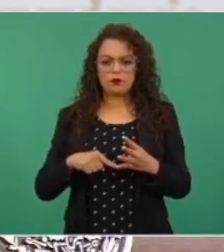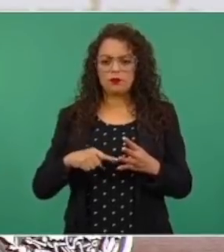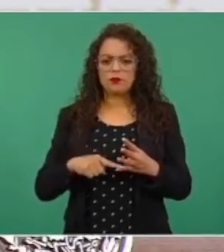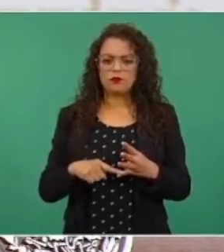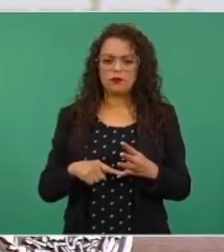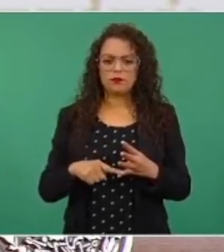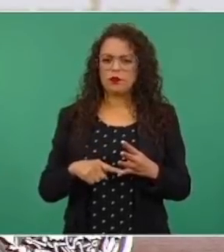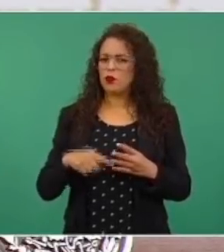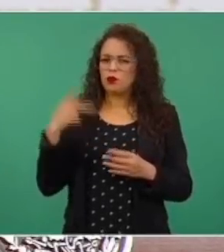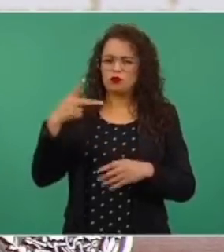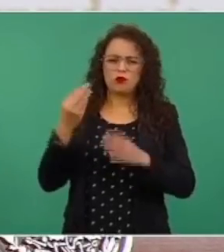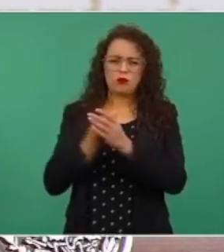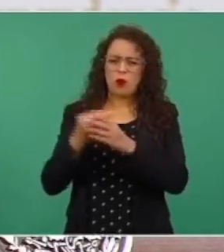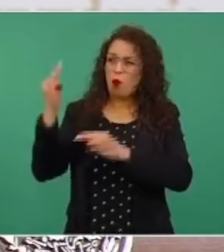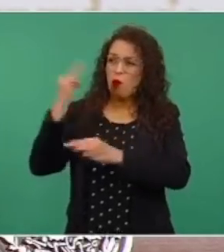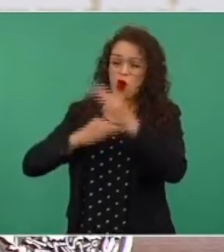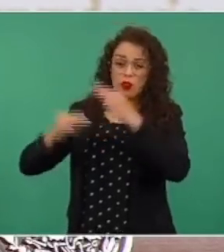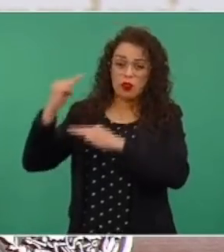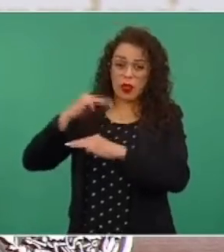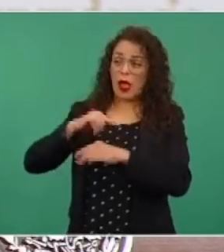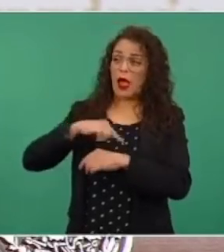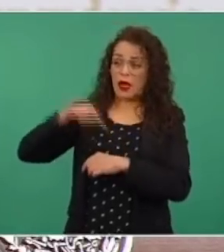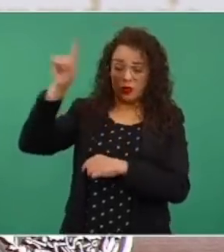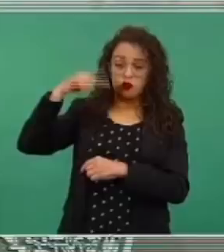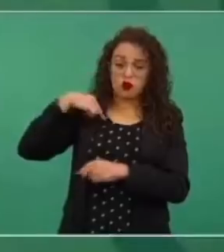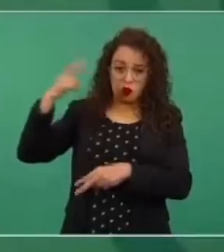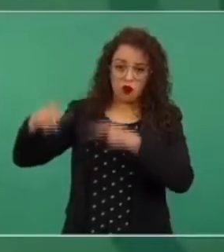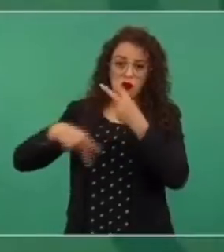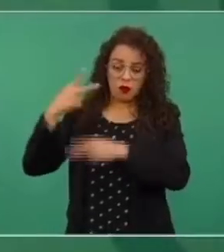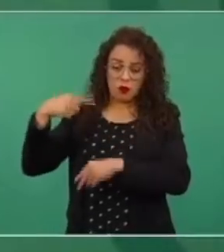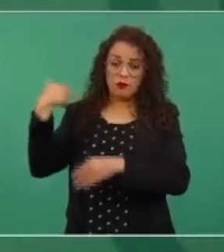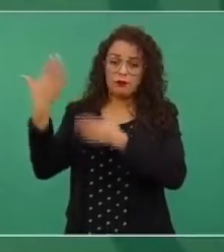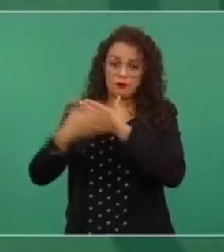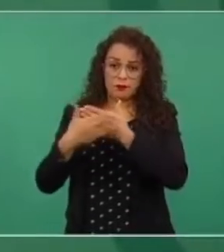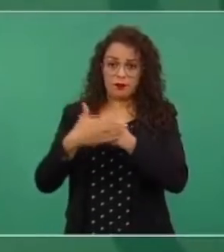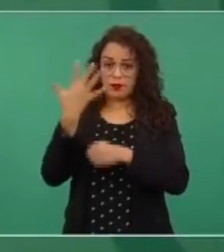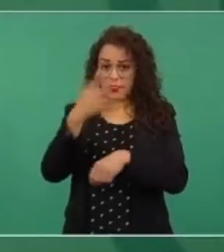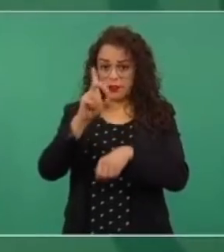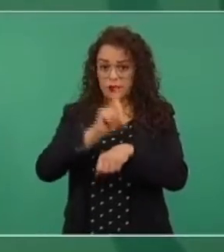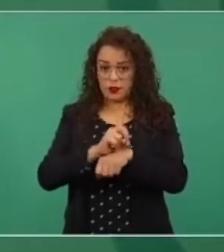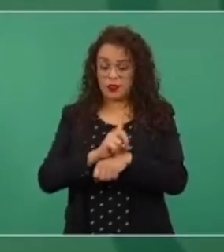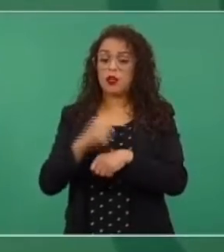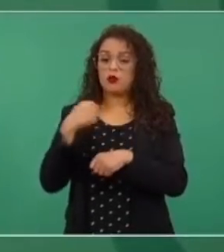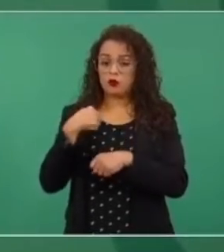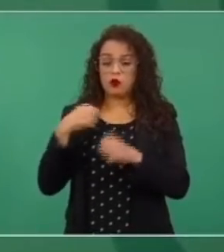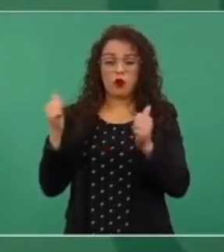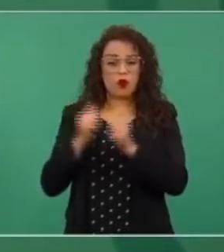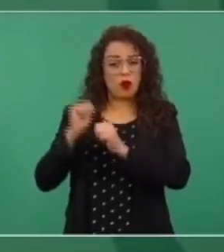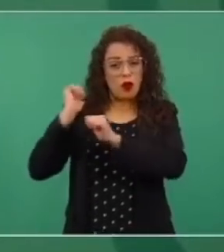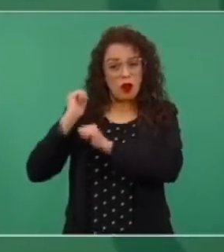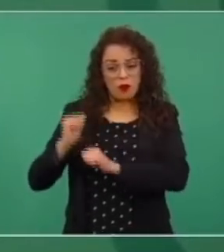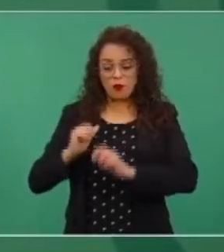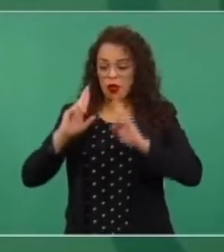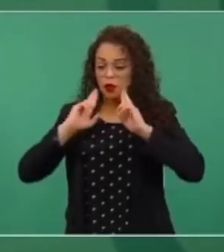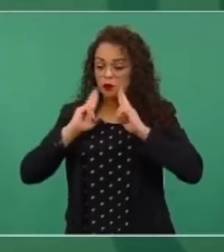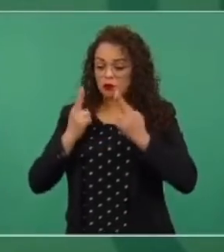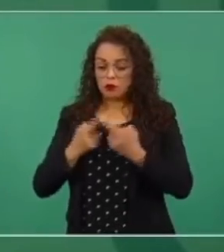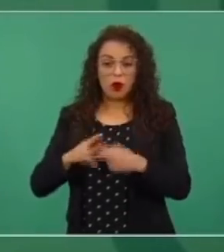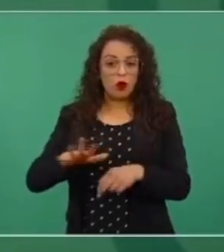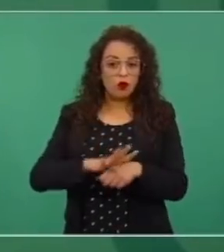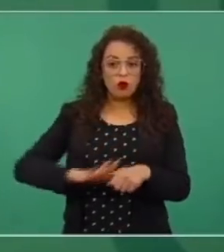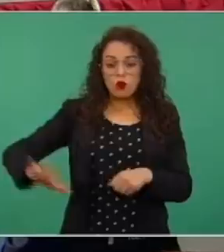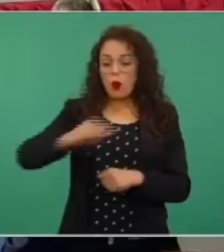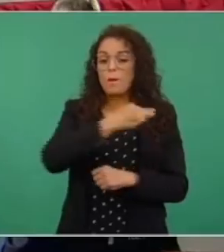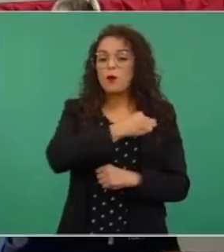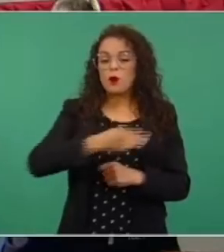a toda la montaña, y me voy a reunir con todas las autoridades de todos los municipios.